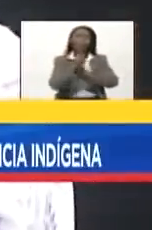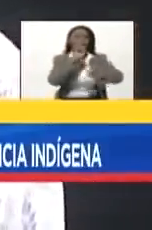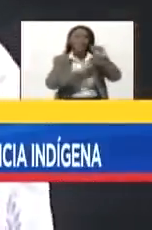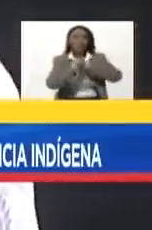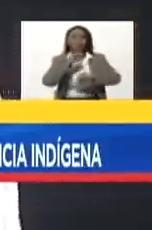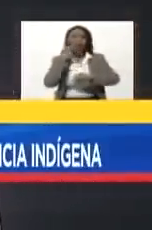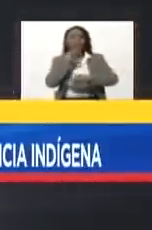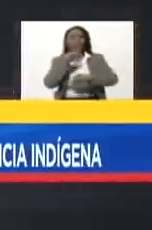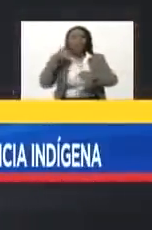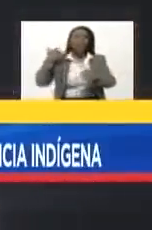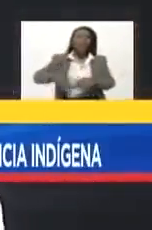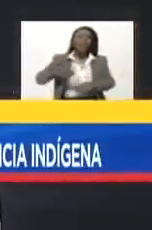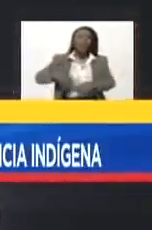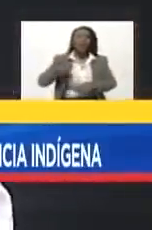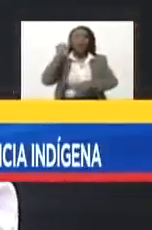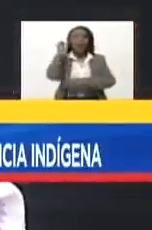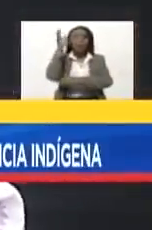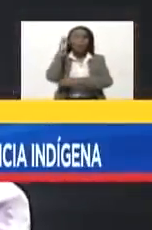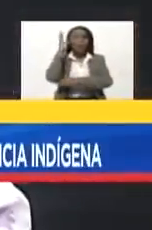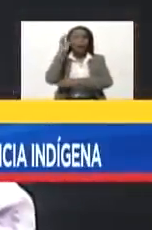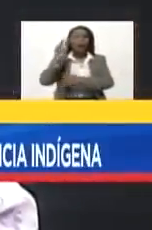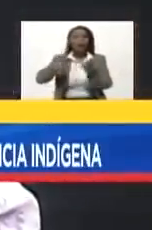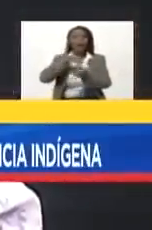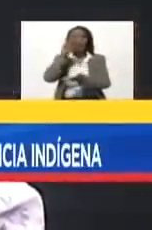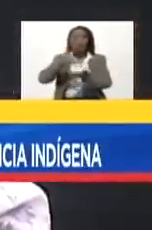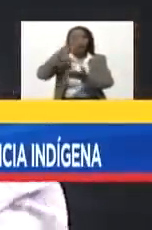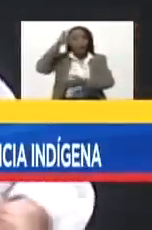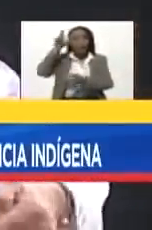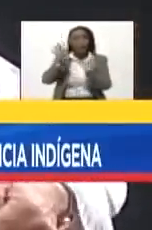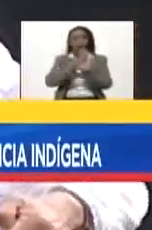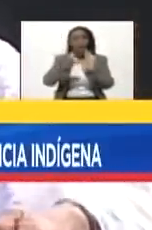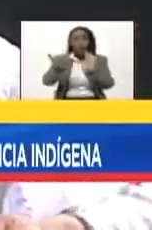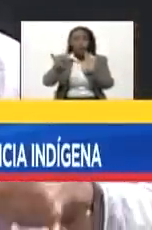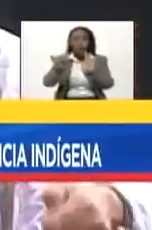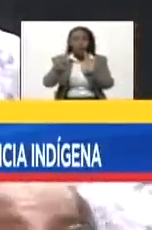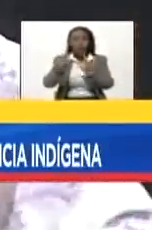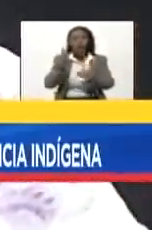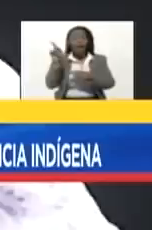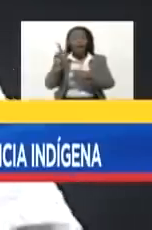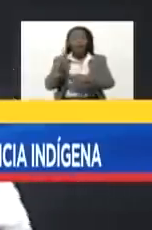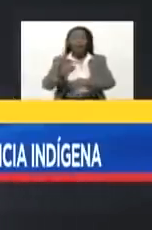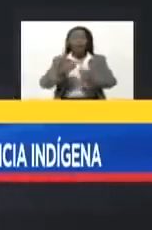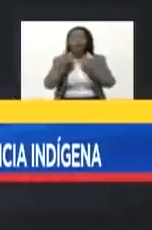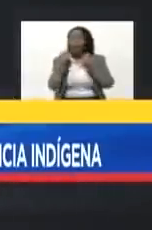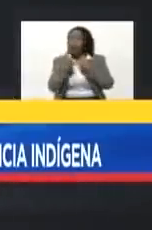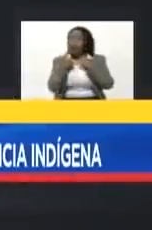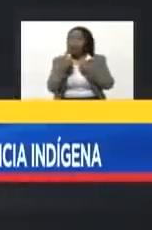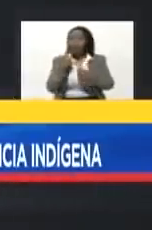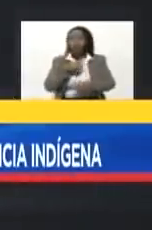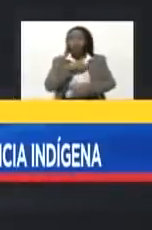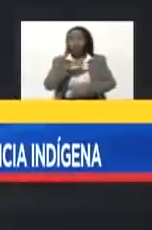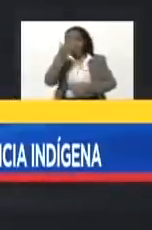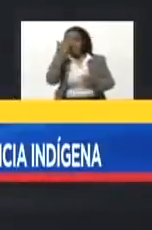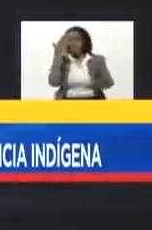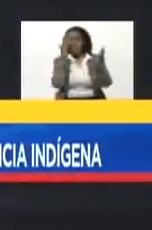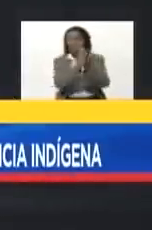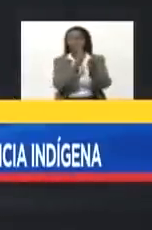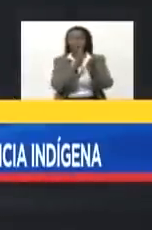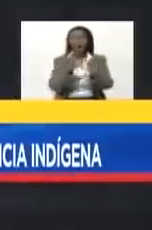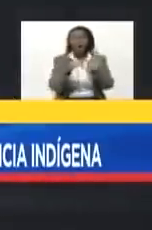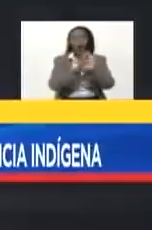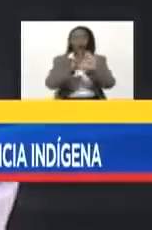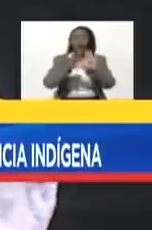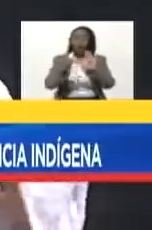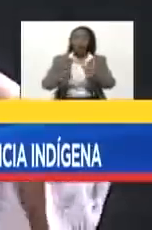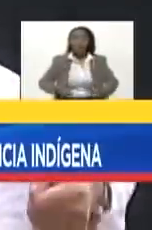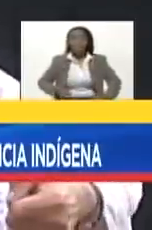esos derechos en la Asamblea Nacional Constituyente. Fue duro, nos enfrentamos con